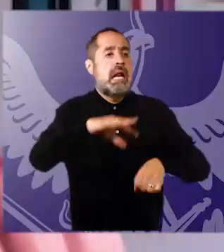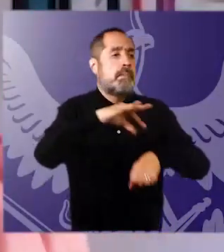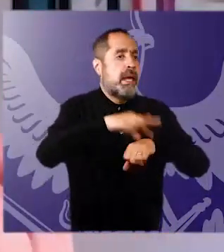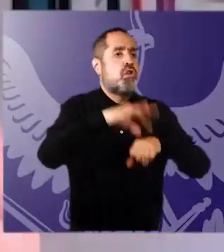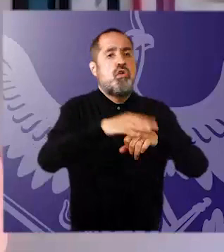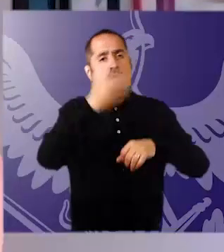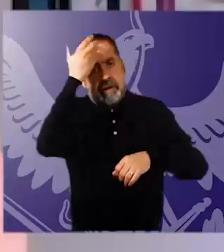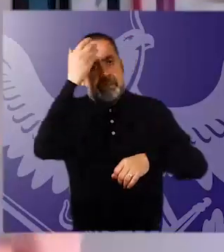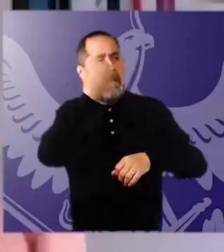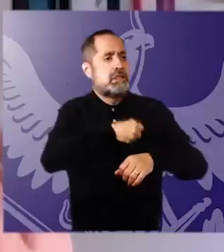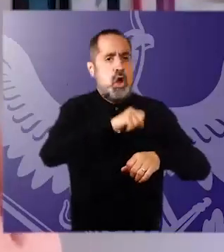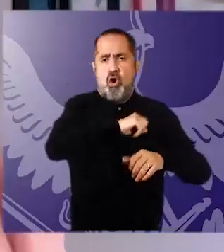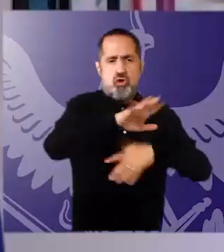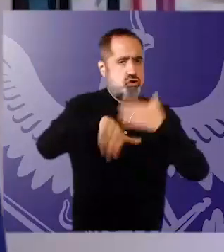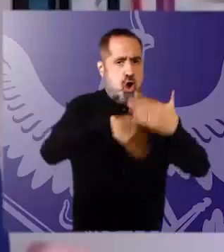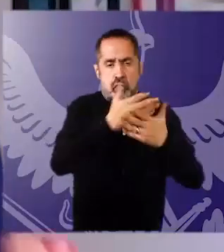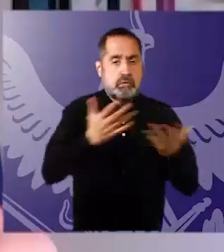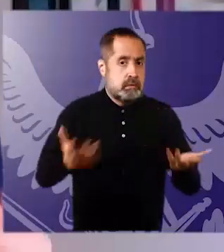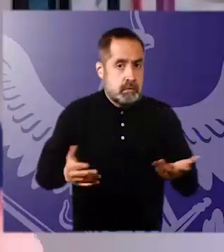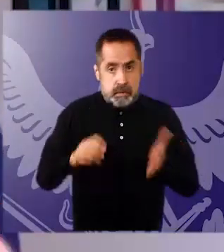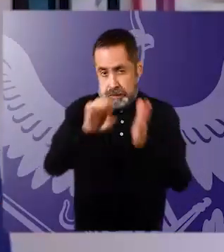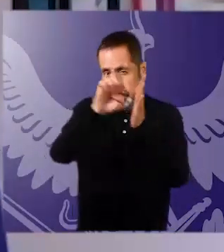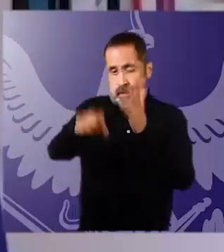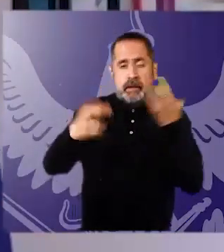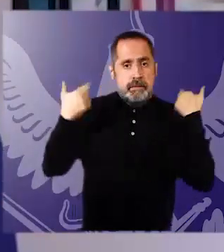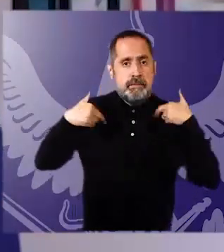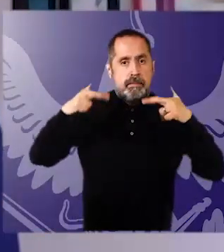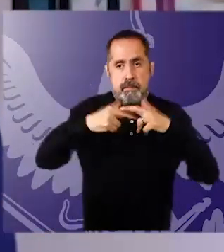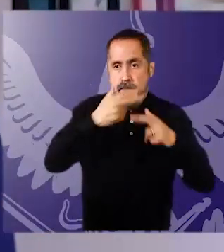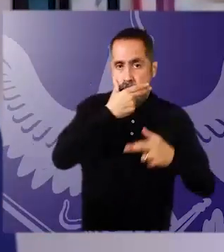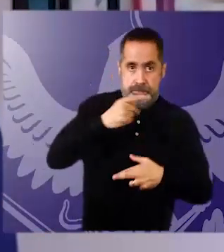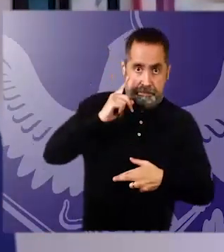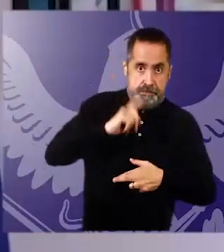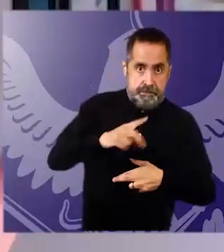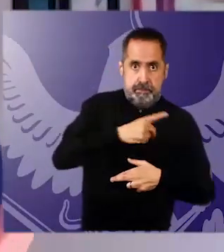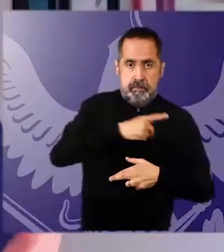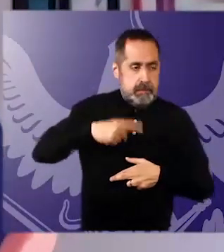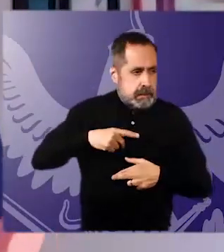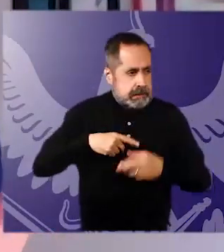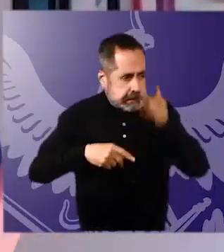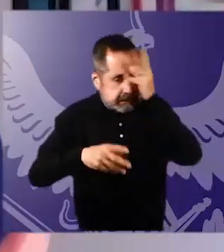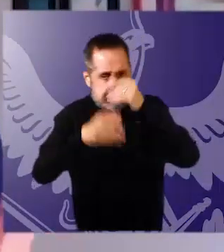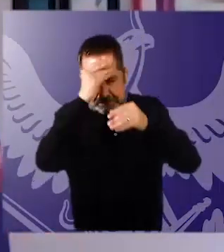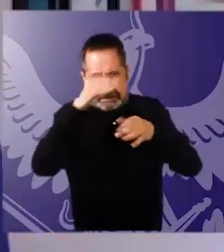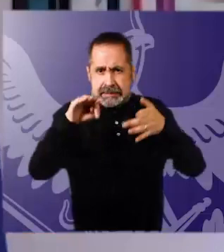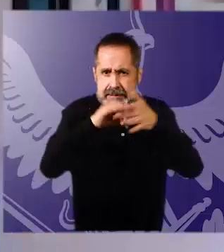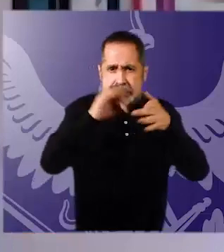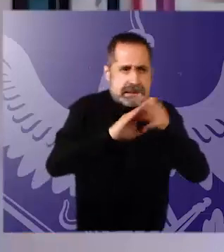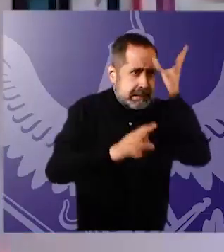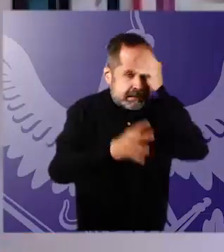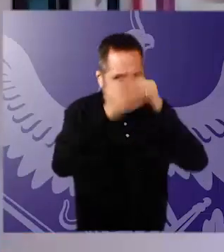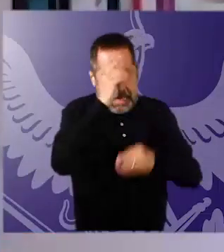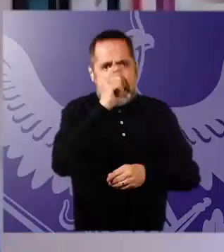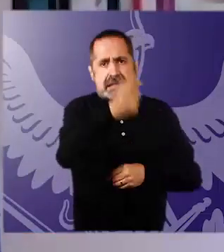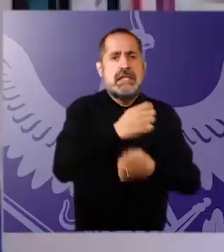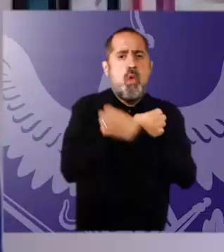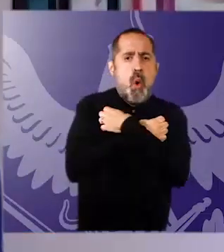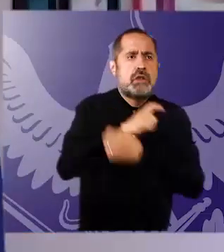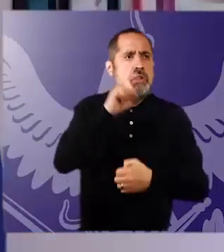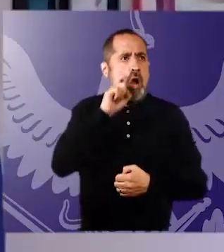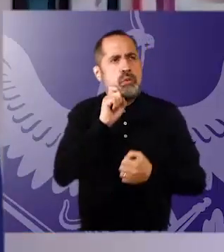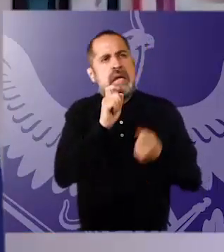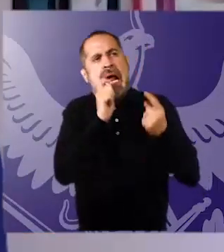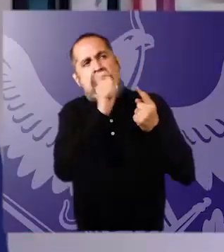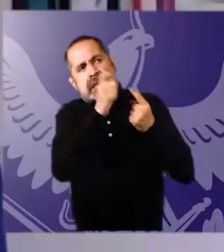salud. Las y los docentes, por ejemplo, deben formarse continuamente en